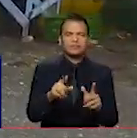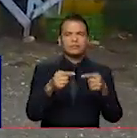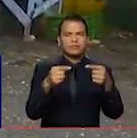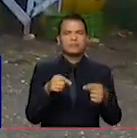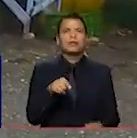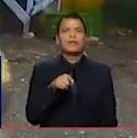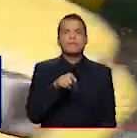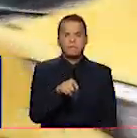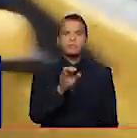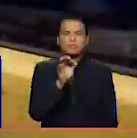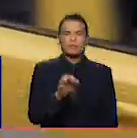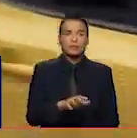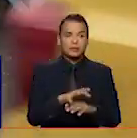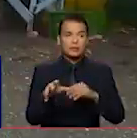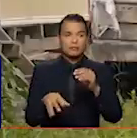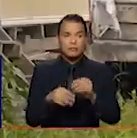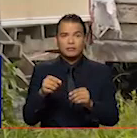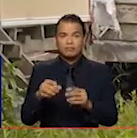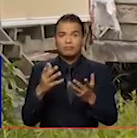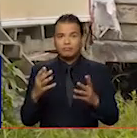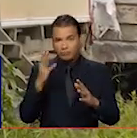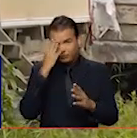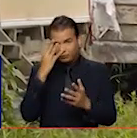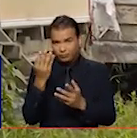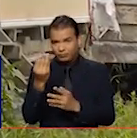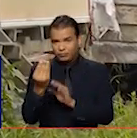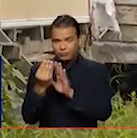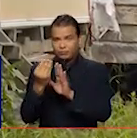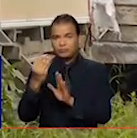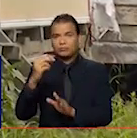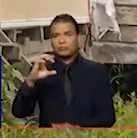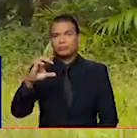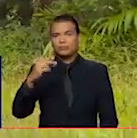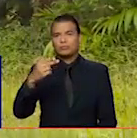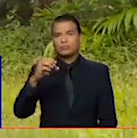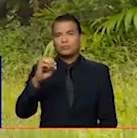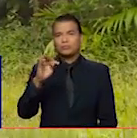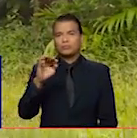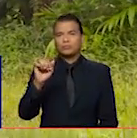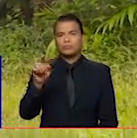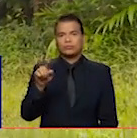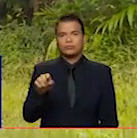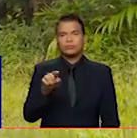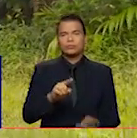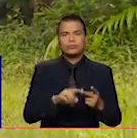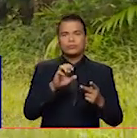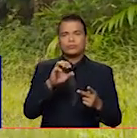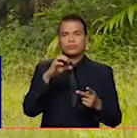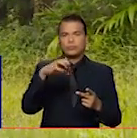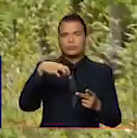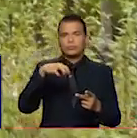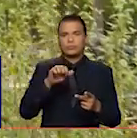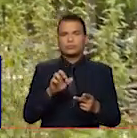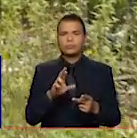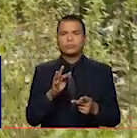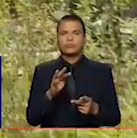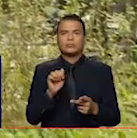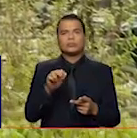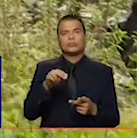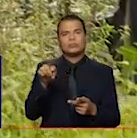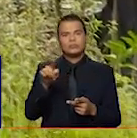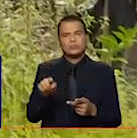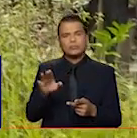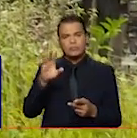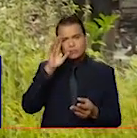A esto se suma el cese del fuego entre los chotas y espartanos, que redujo ostensiblemente el número de homicidios durante los